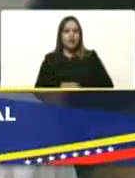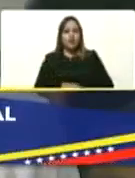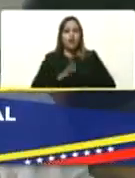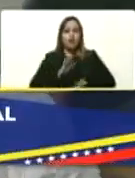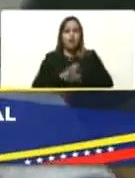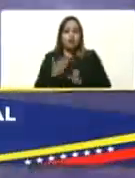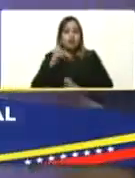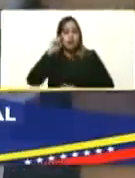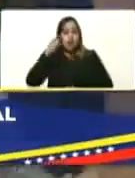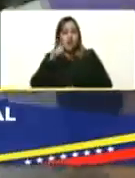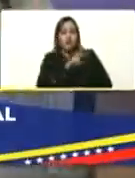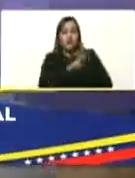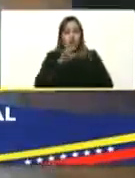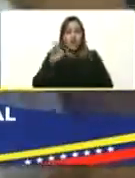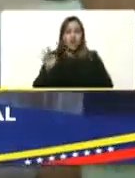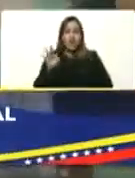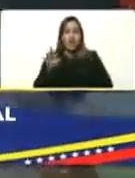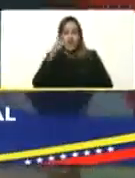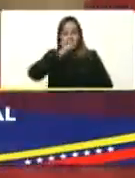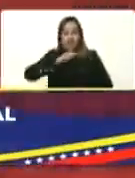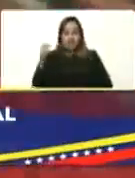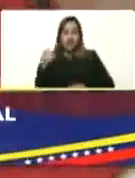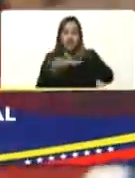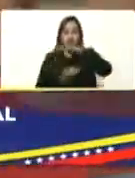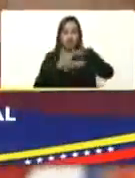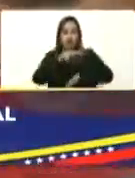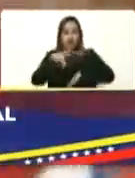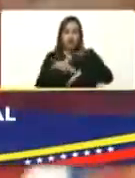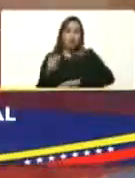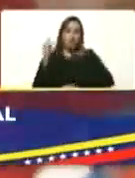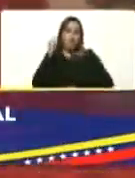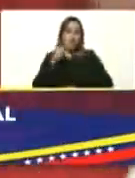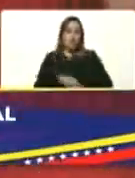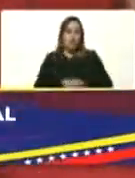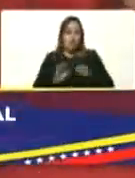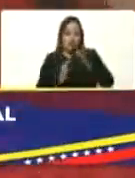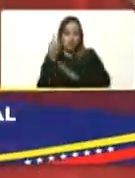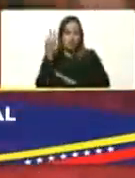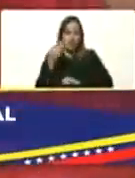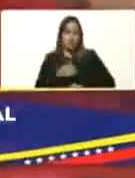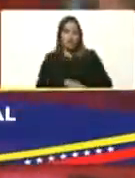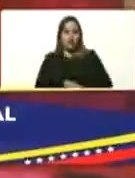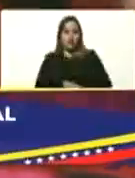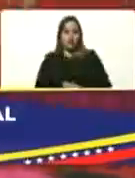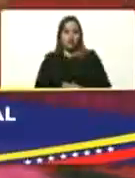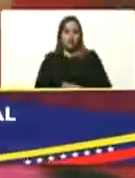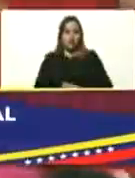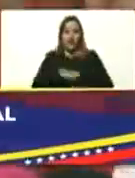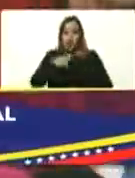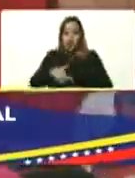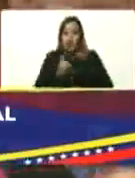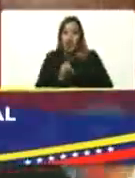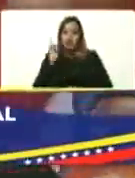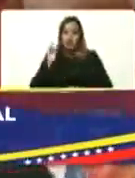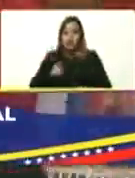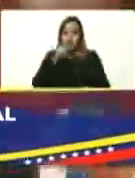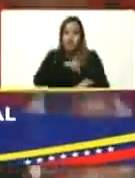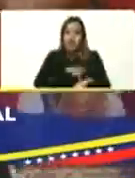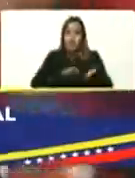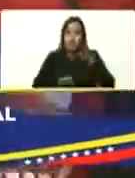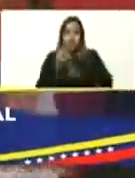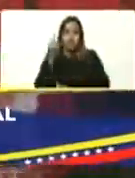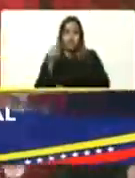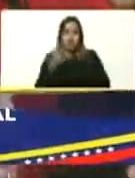nuestro 23 aniversario del Instituto Nacional de la Mujer, de su fundación. Y hoy está aquí también su fundadora,